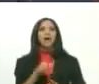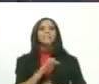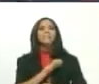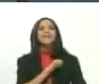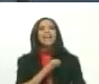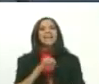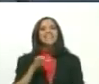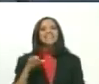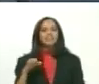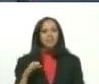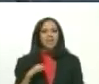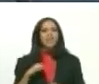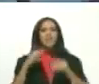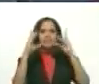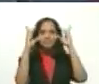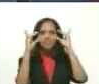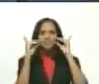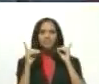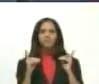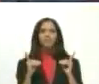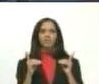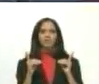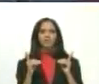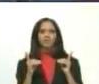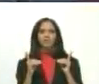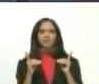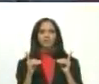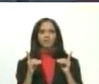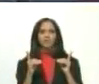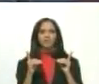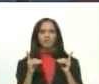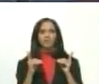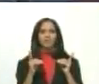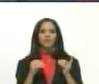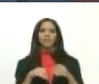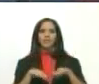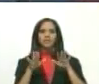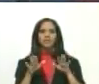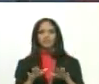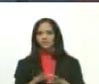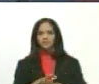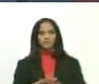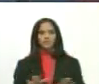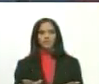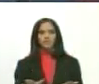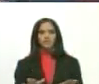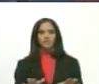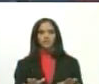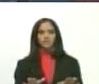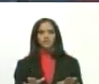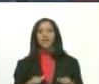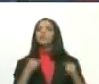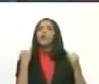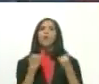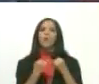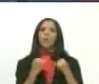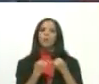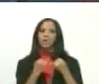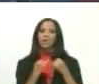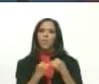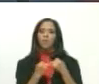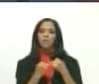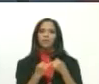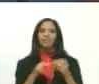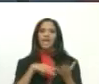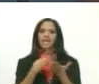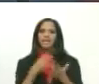personalísima decisión de cesar Cayendo y Corriendo. Este es vuestro último